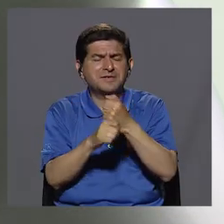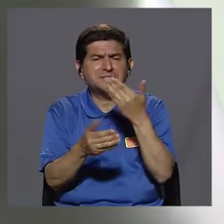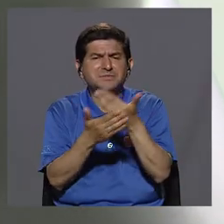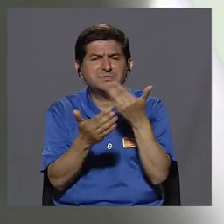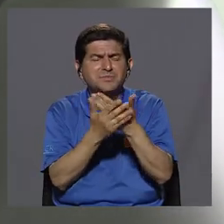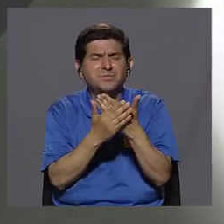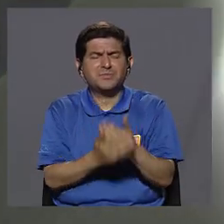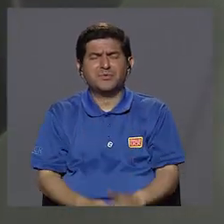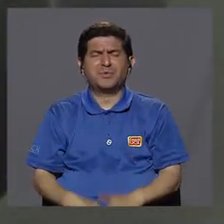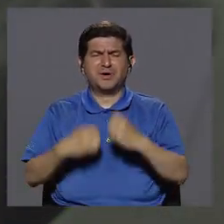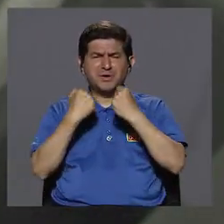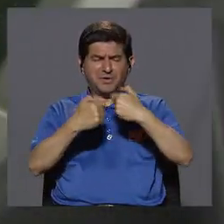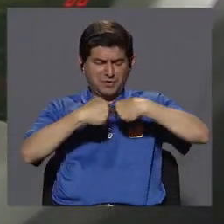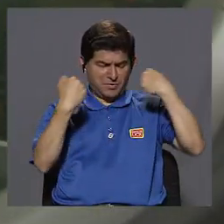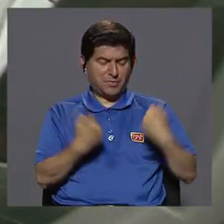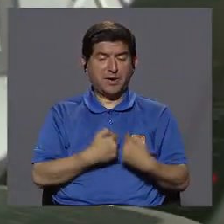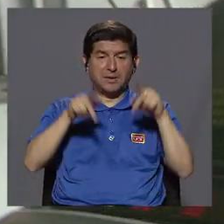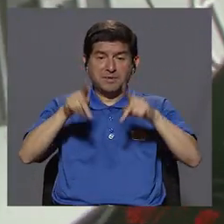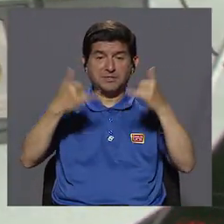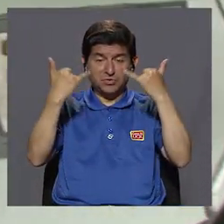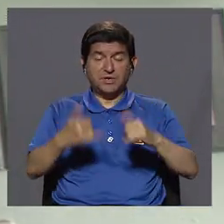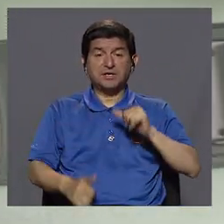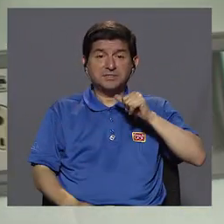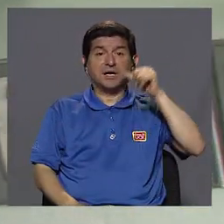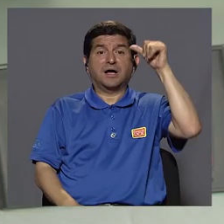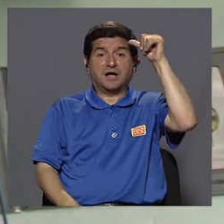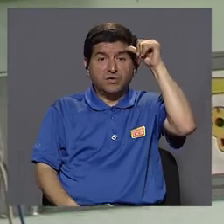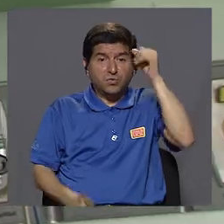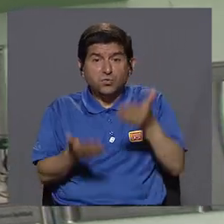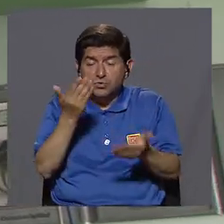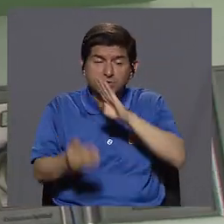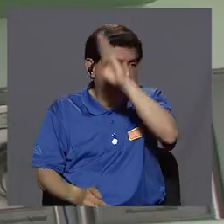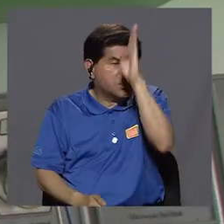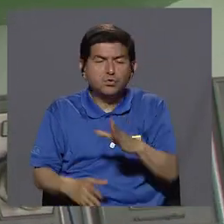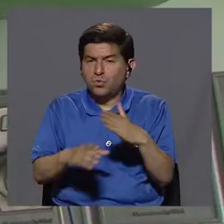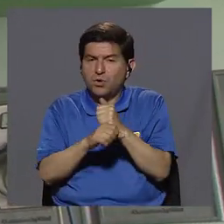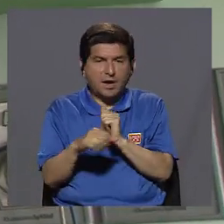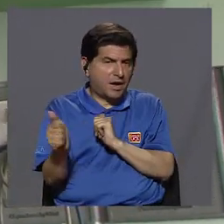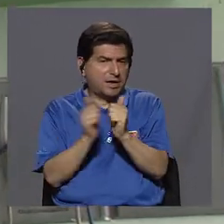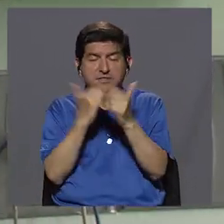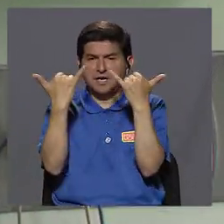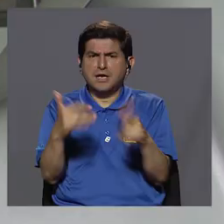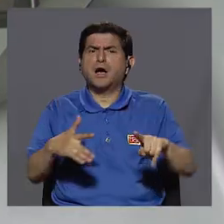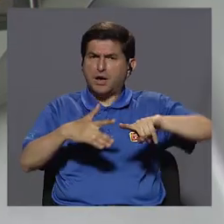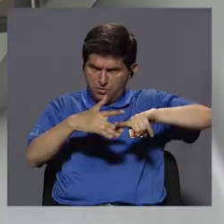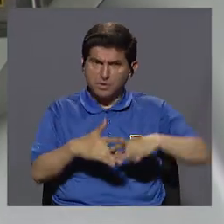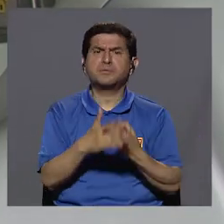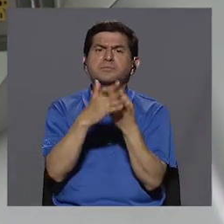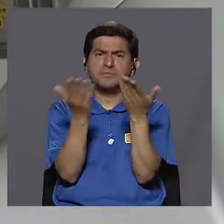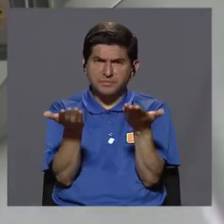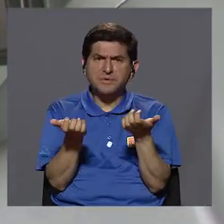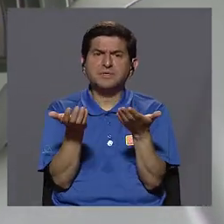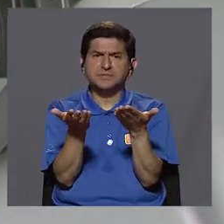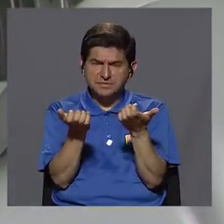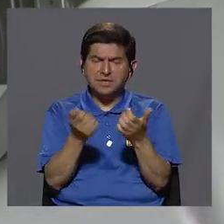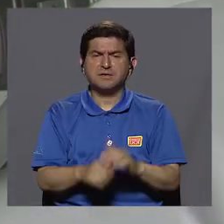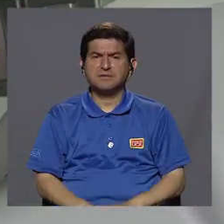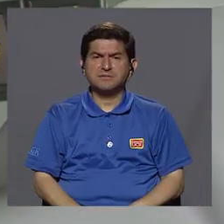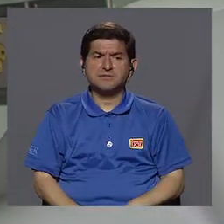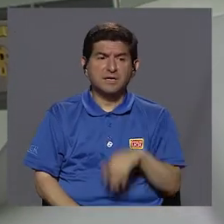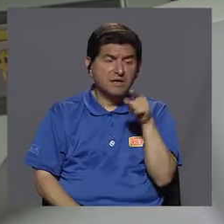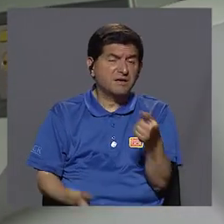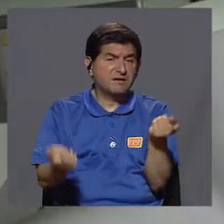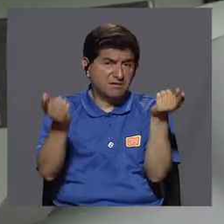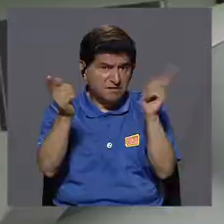es que a ver si hay personas ya más grandecitas adultos que tal vez nunca han hecho ejercicio de pronto quieren empezar a hacer algún entrar